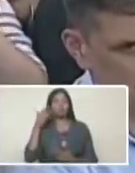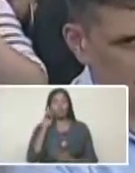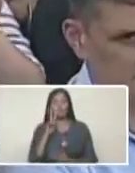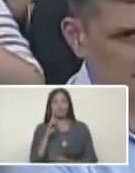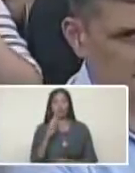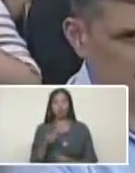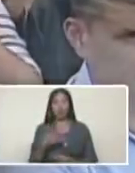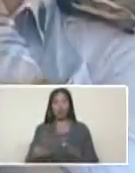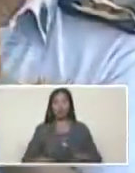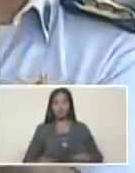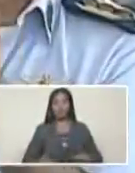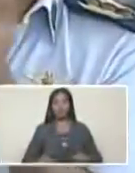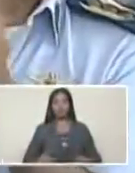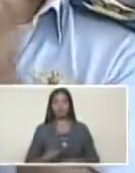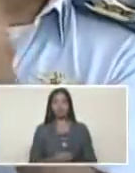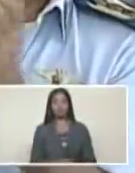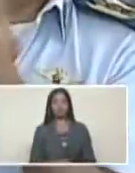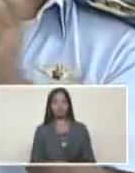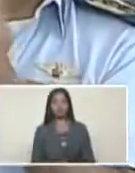esfuerzo.